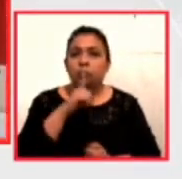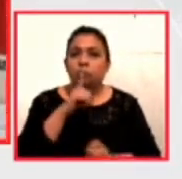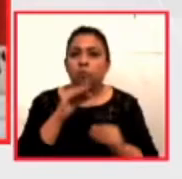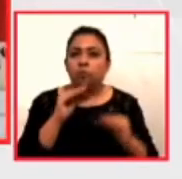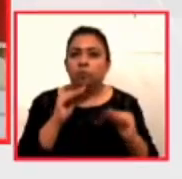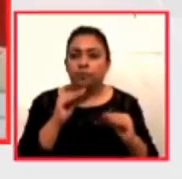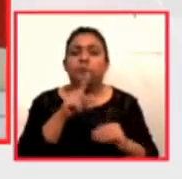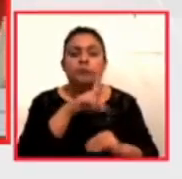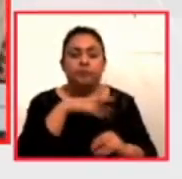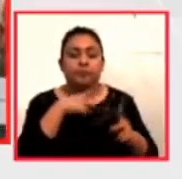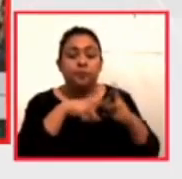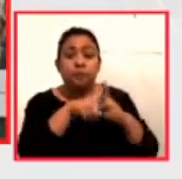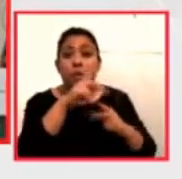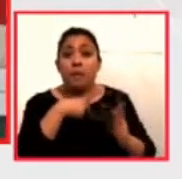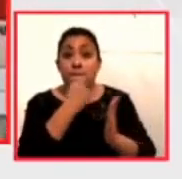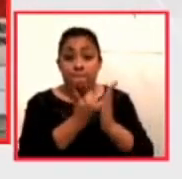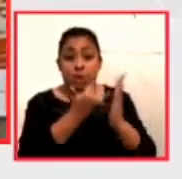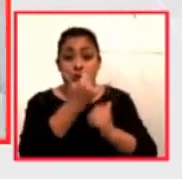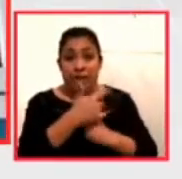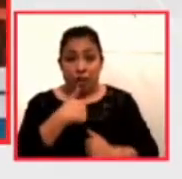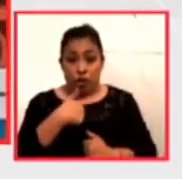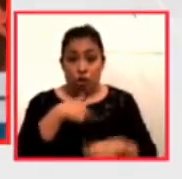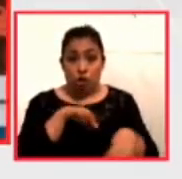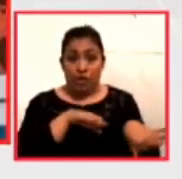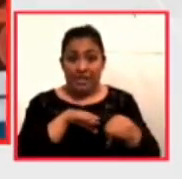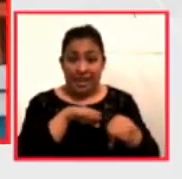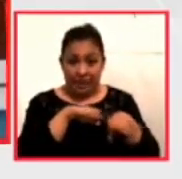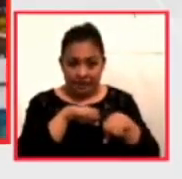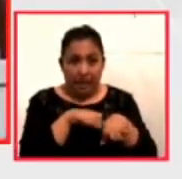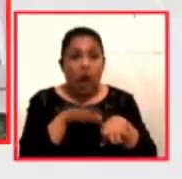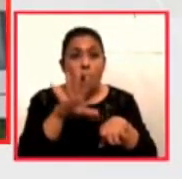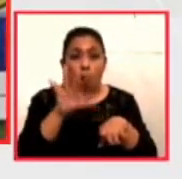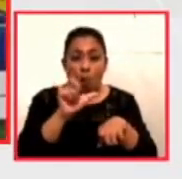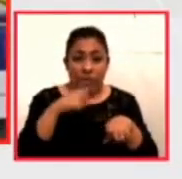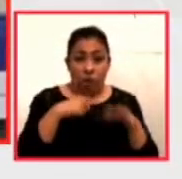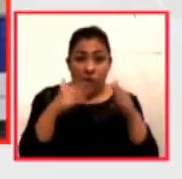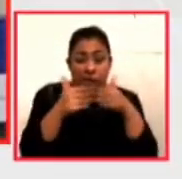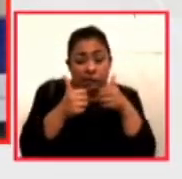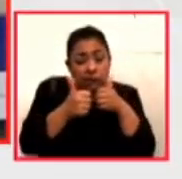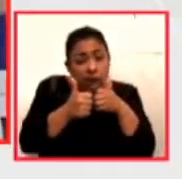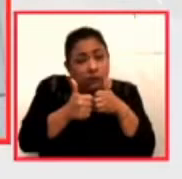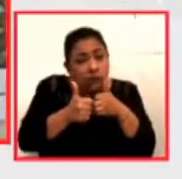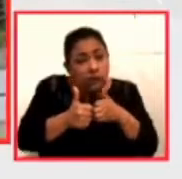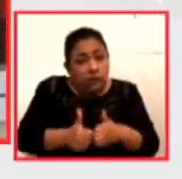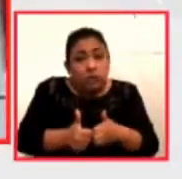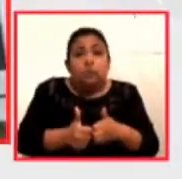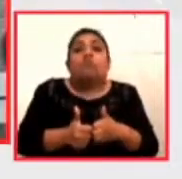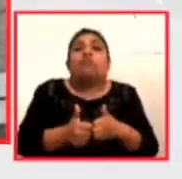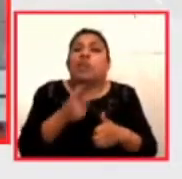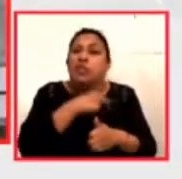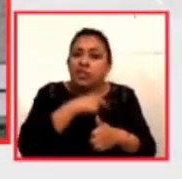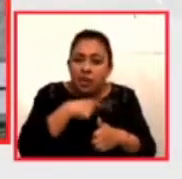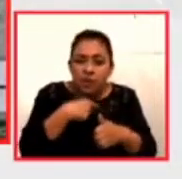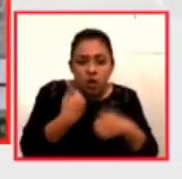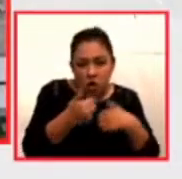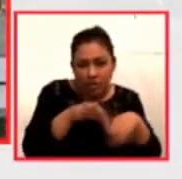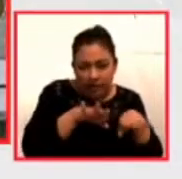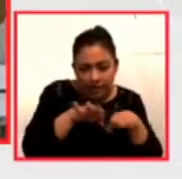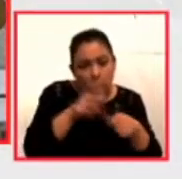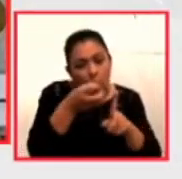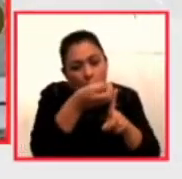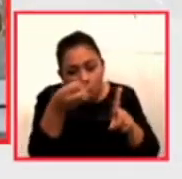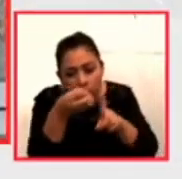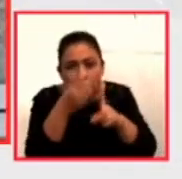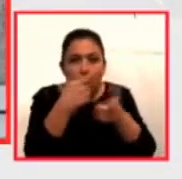De los proyectos en los que he estado trabajando en este confinamiento ha sido en organizar diferentes grupos y